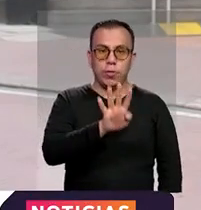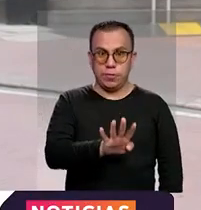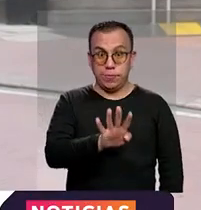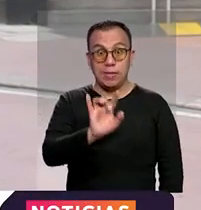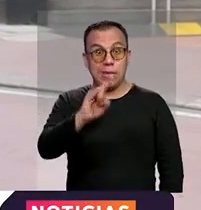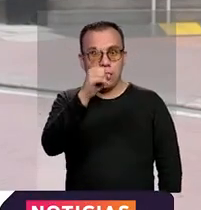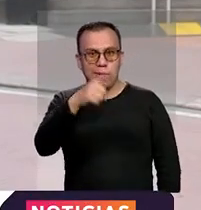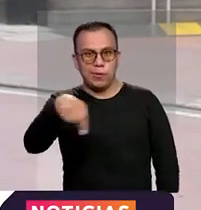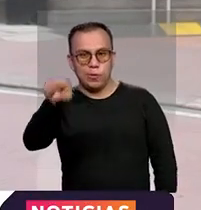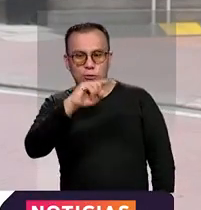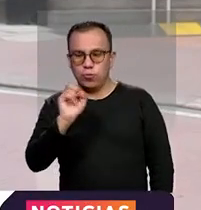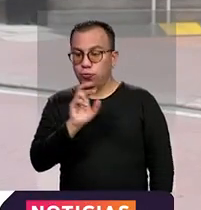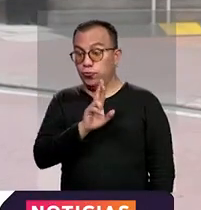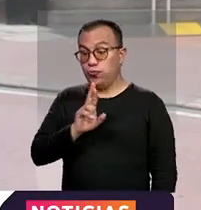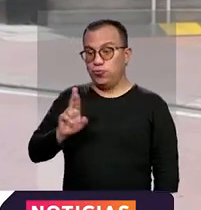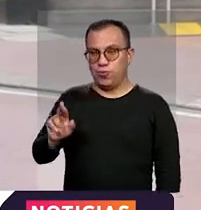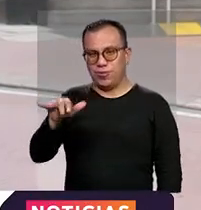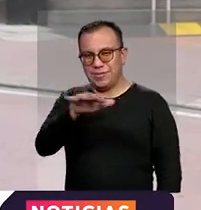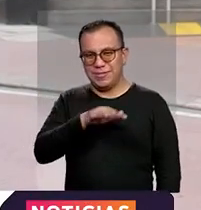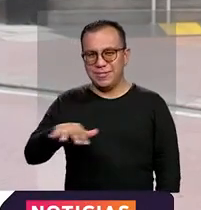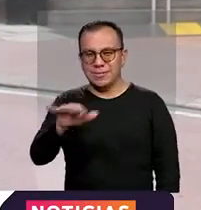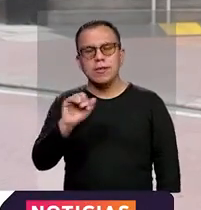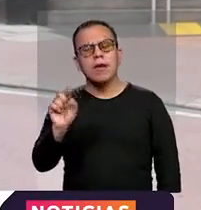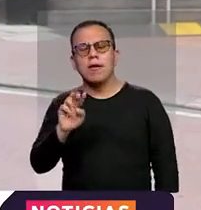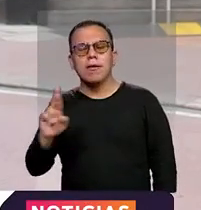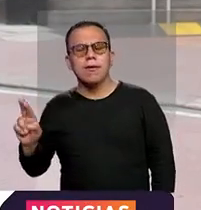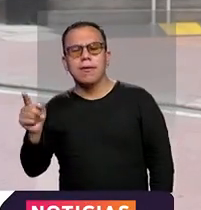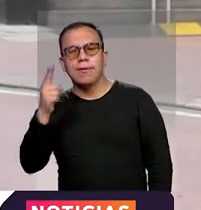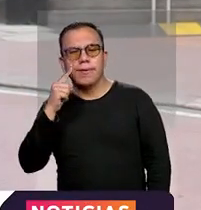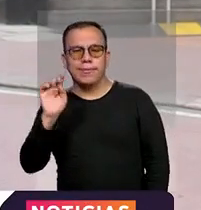Quienes estén por el costado sur de esta zona lo pueden hacer